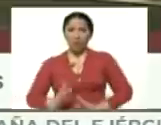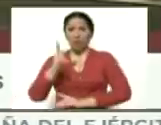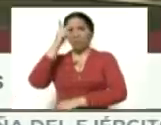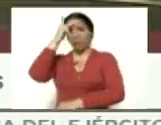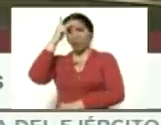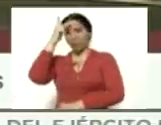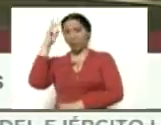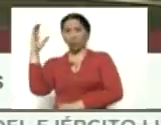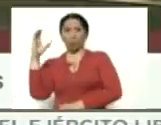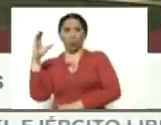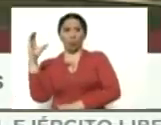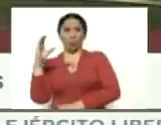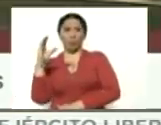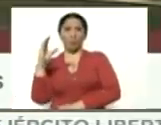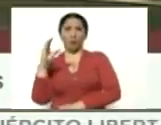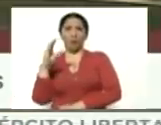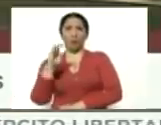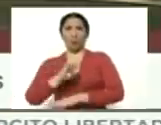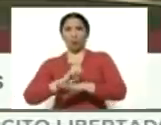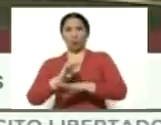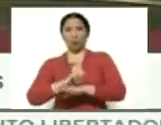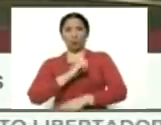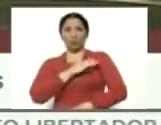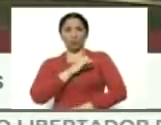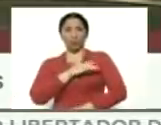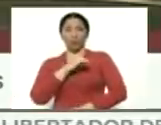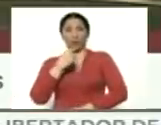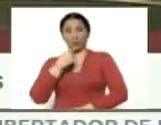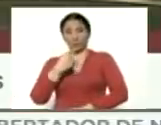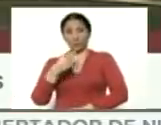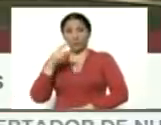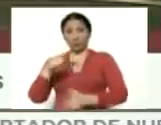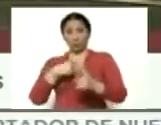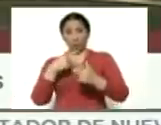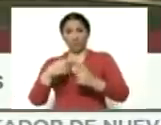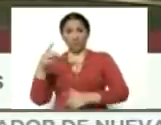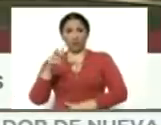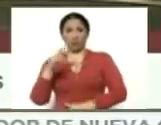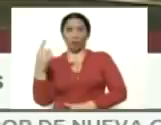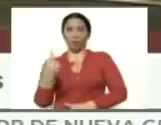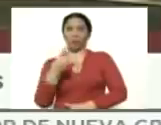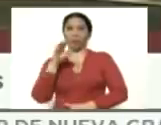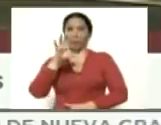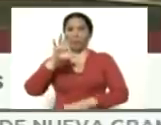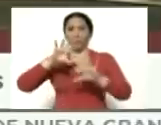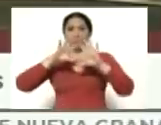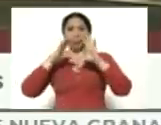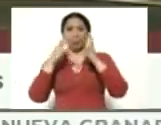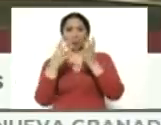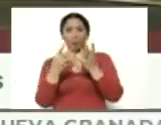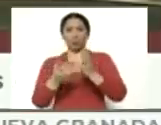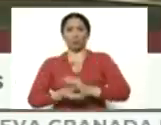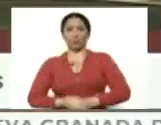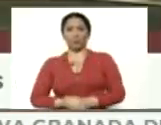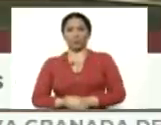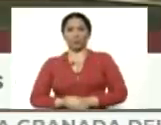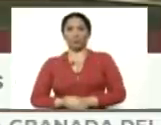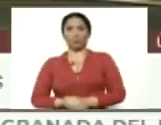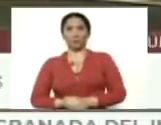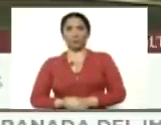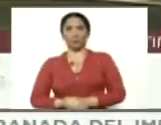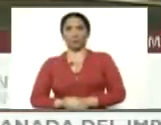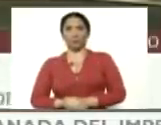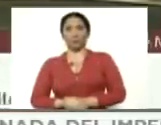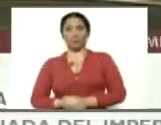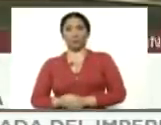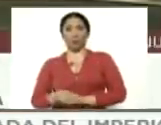en Ecuador o en Chile. Les decía entonces que Venezuela es el único país del mundo que experimenta el